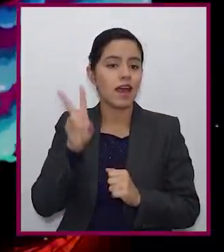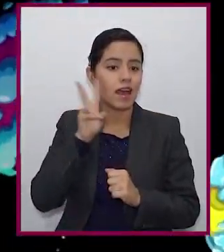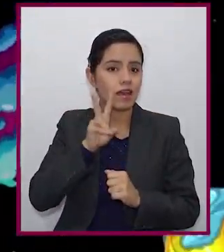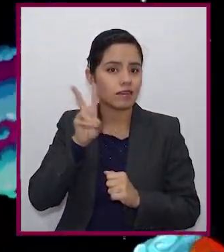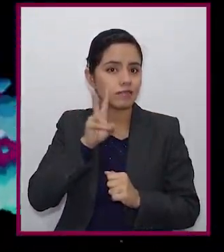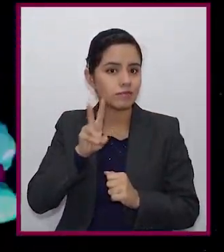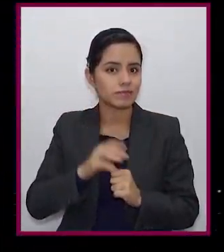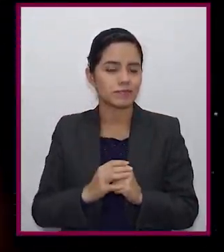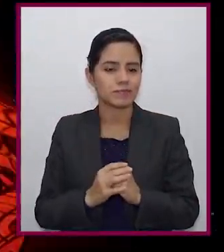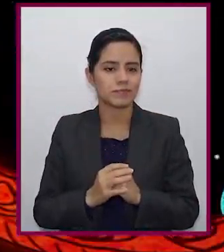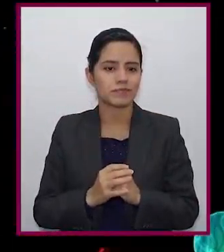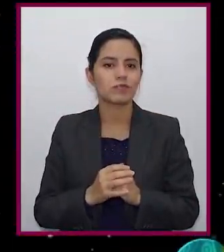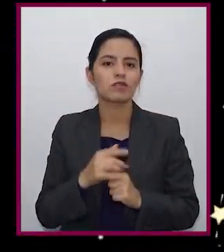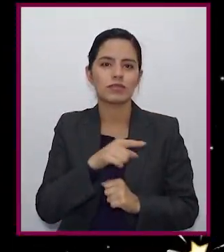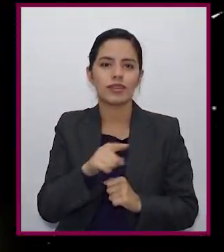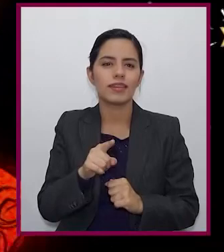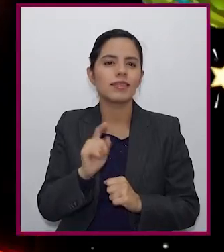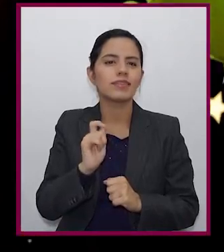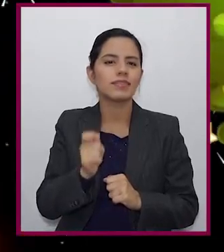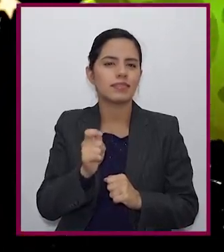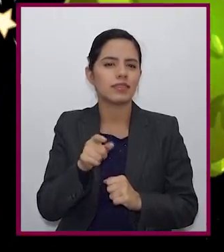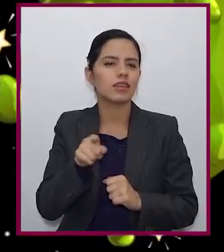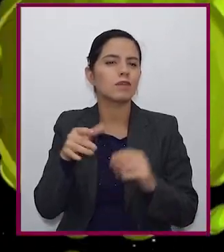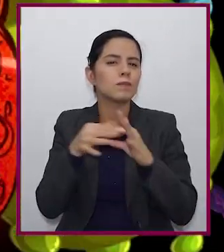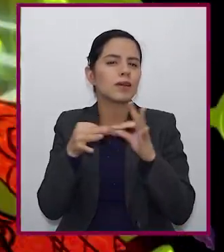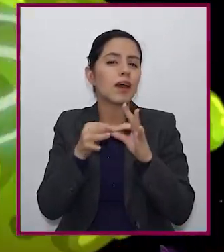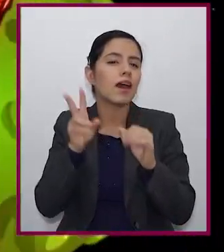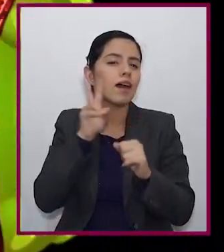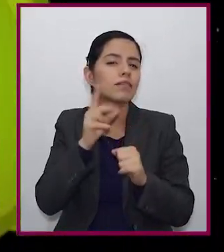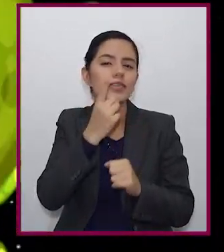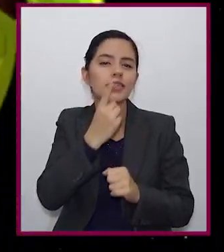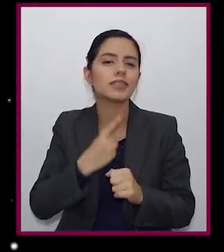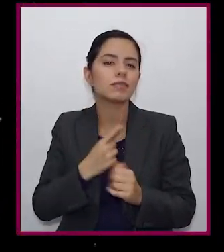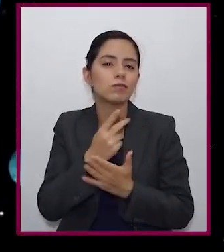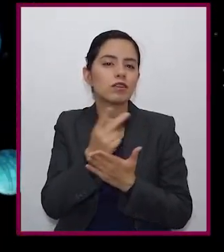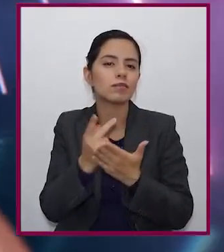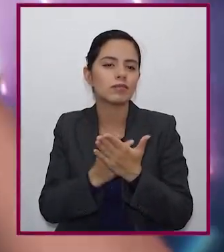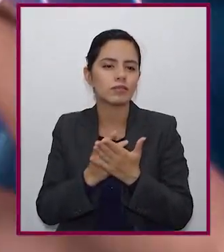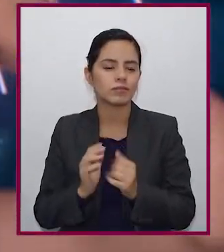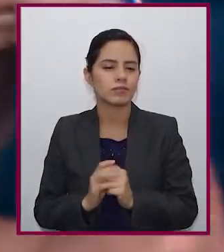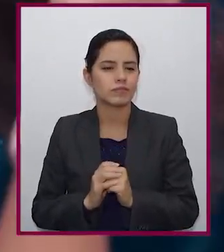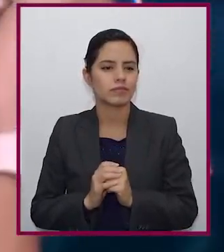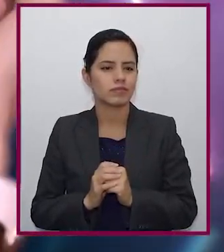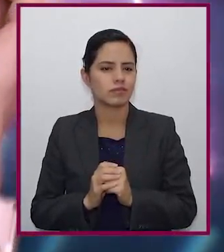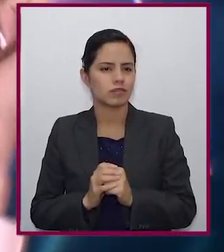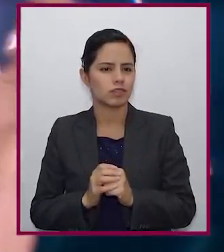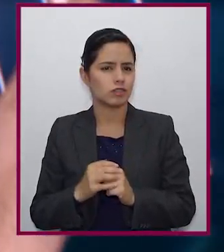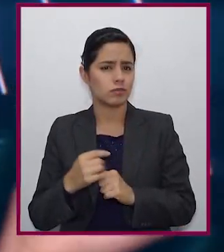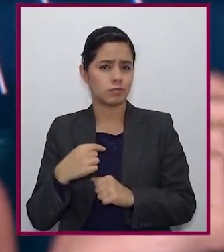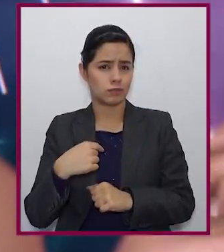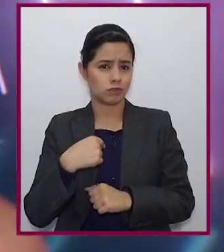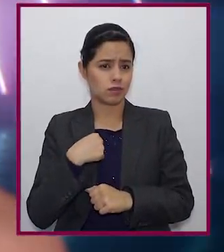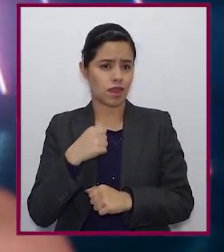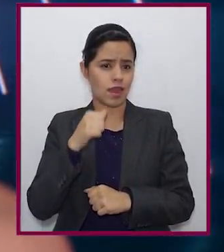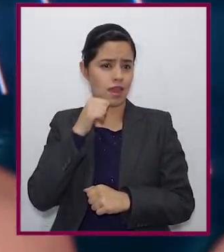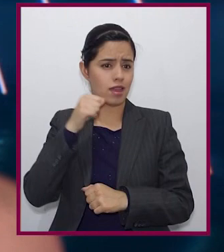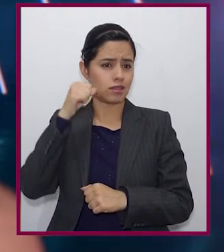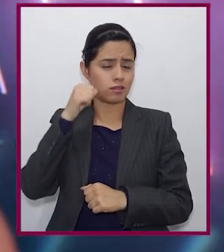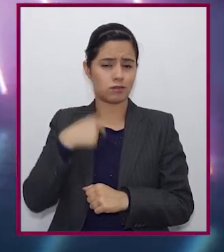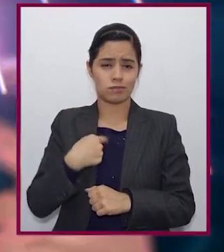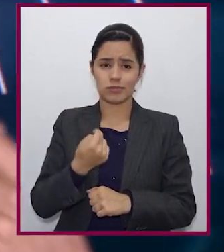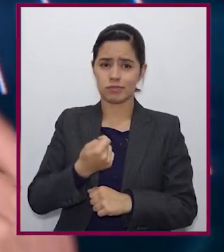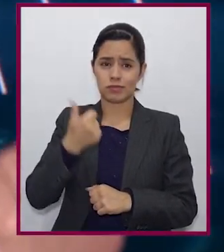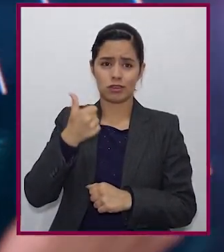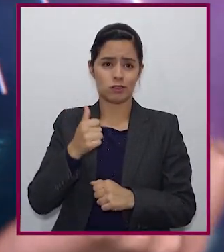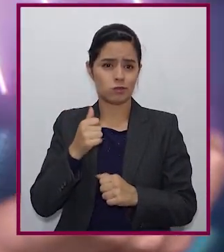A ver, vamos pues, a ver qué nos dicen de la programación. Oye, Axel, ¿ya te presumí que ayer hice